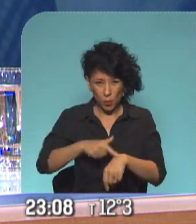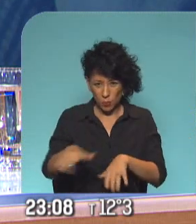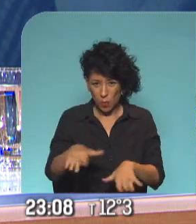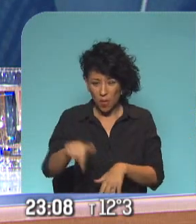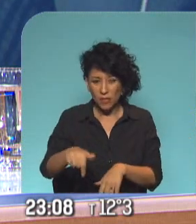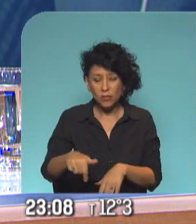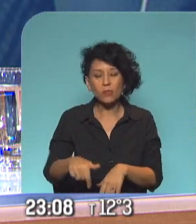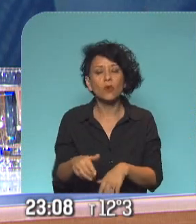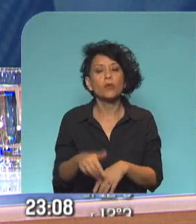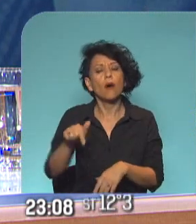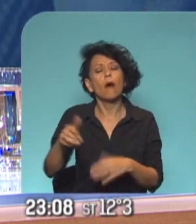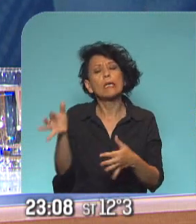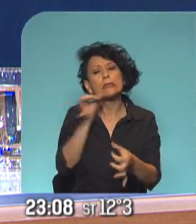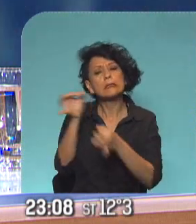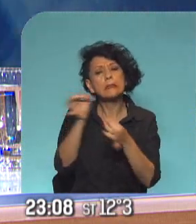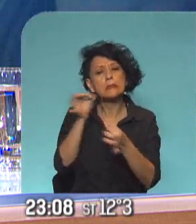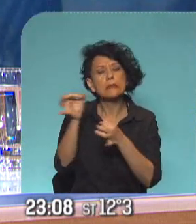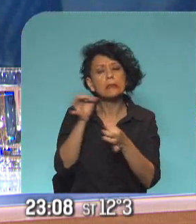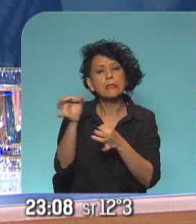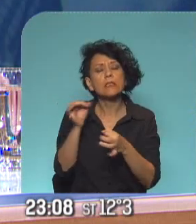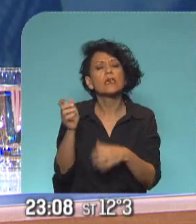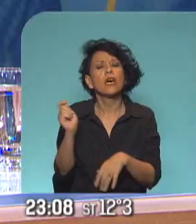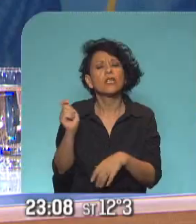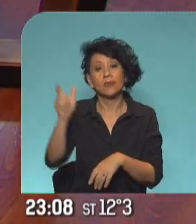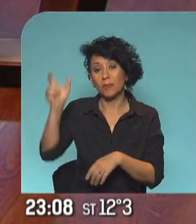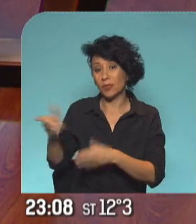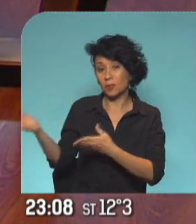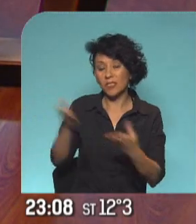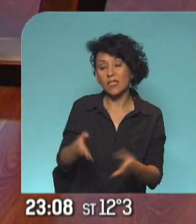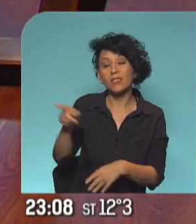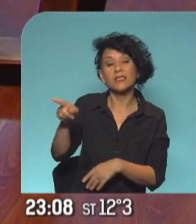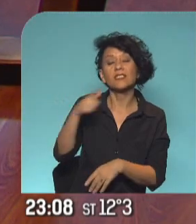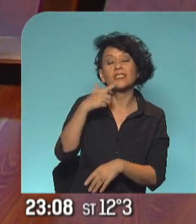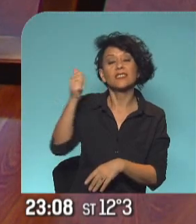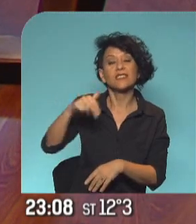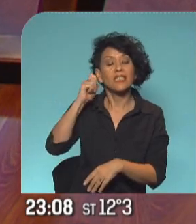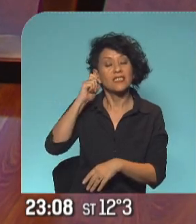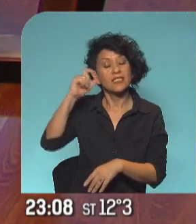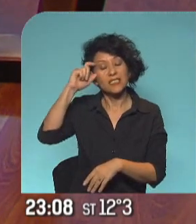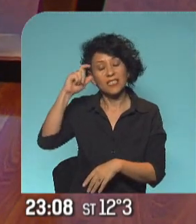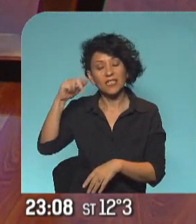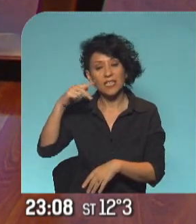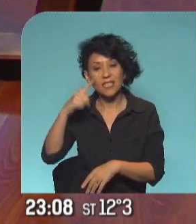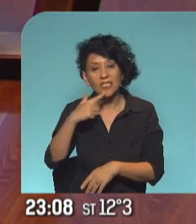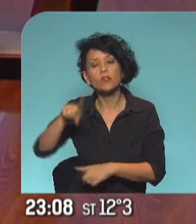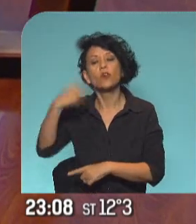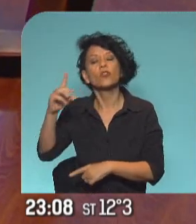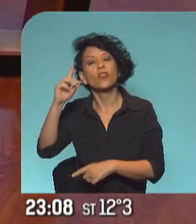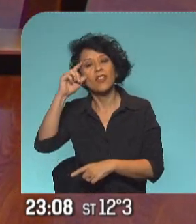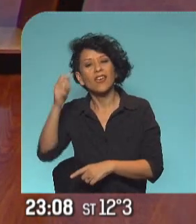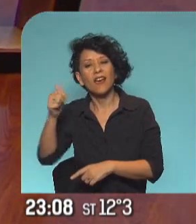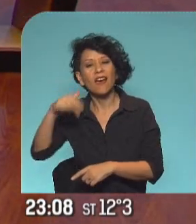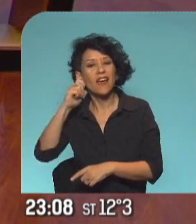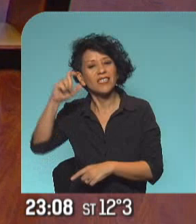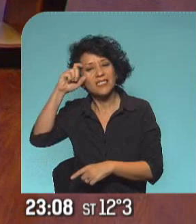Glanz, vamos a conversar con nuestros invitados, que son Alejandro Sangenis, también con Carlos De Angelis. Alejandro Sangenis